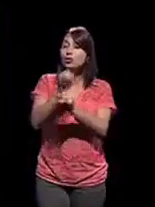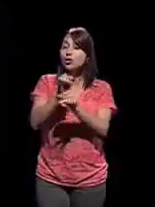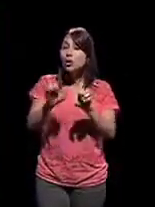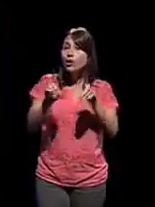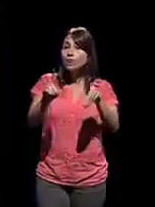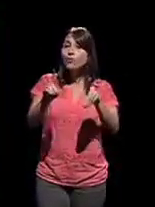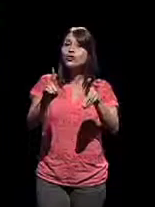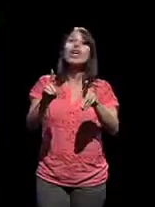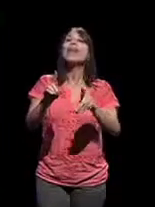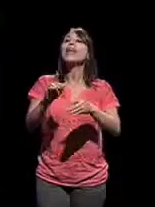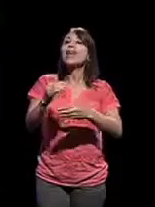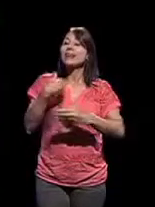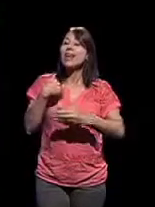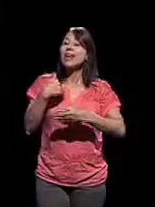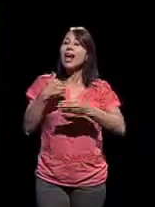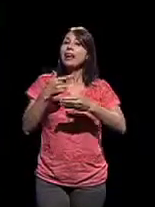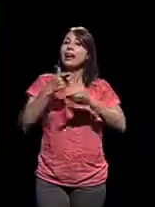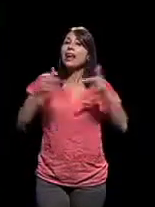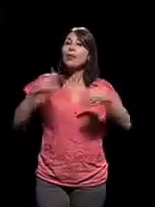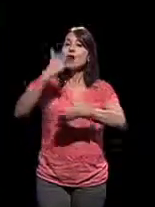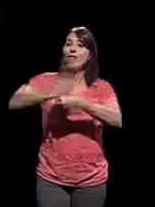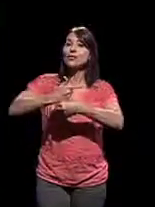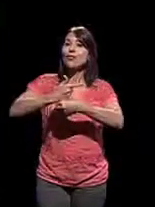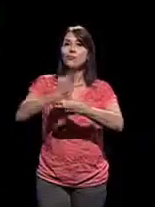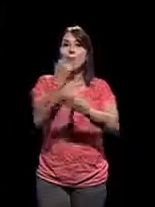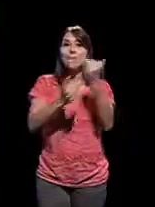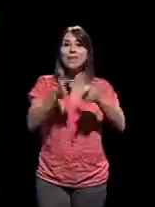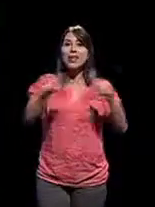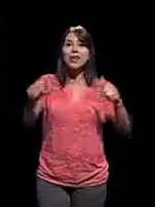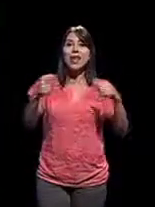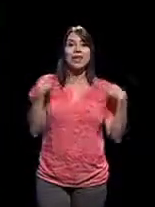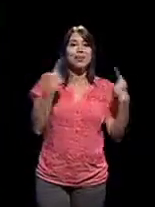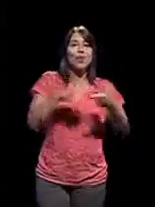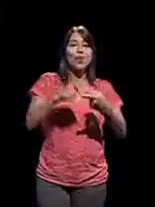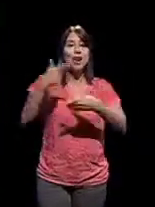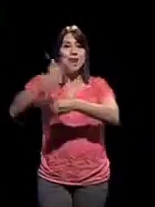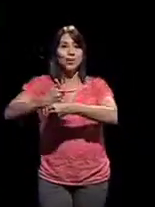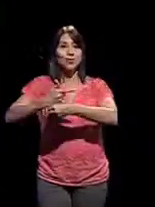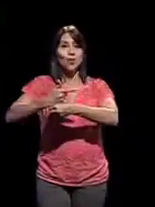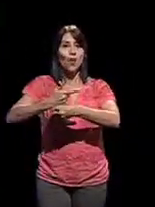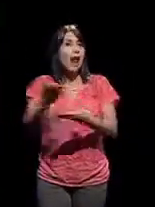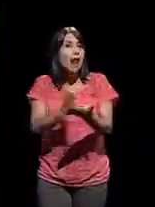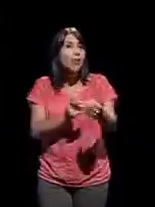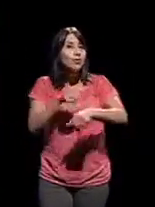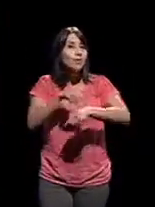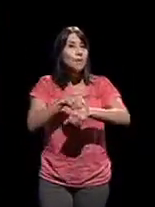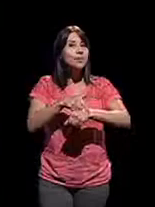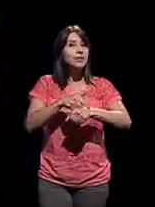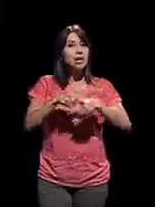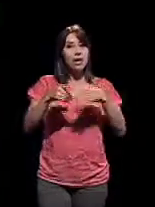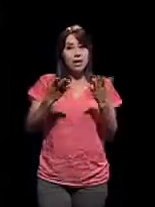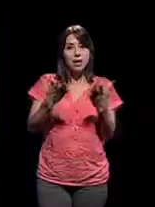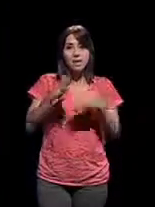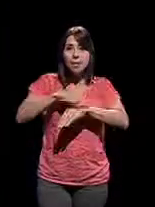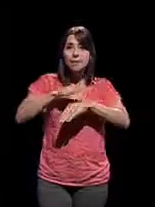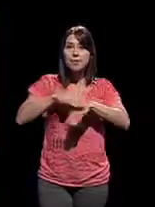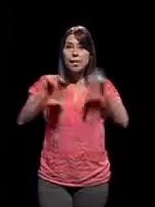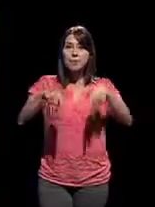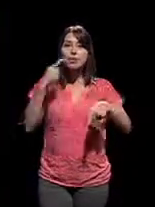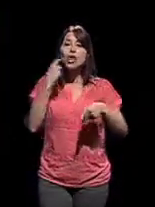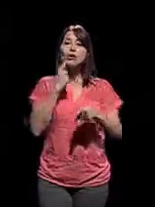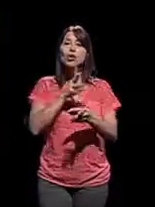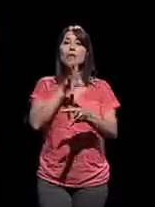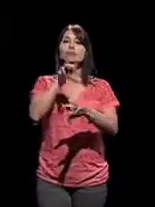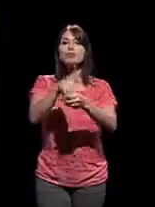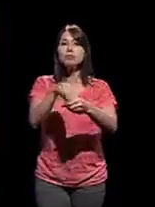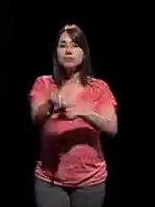centros educativos a nivel nacional que tengan el LESCO como, o sea, que es una escuela bilingüe español-LESCO. Por lo menos en algunas etapas que permita este nivel de